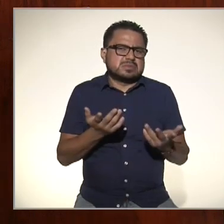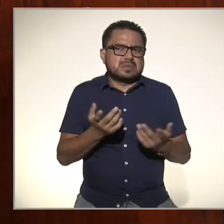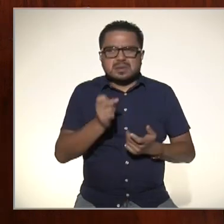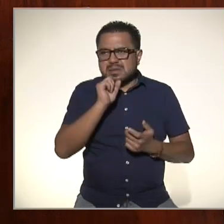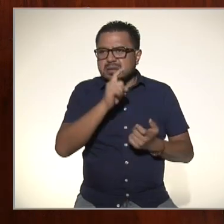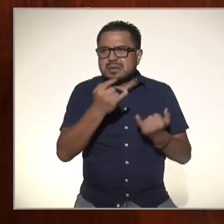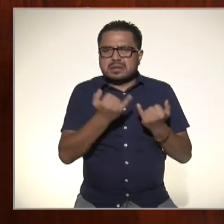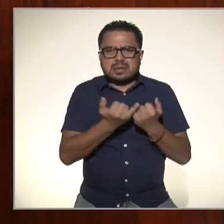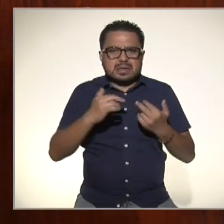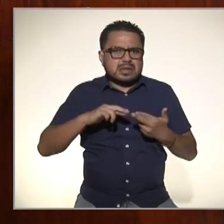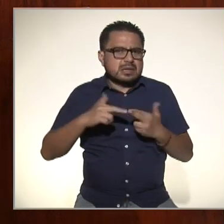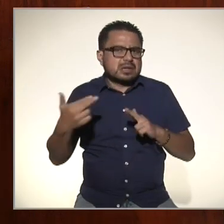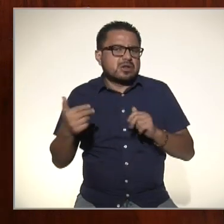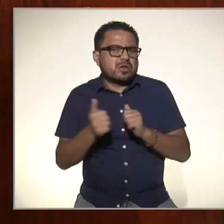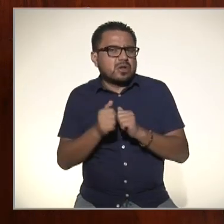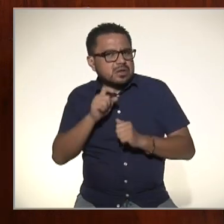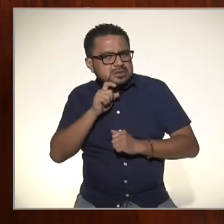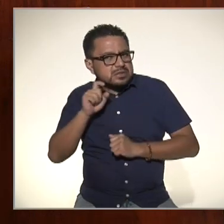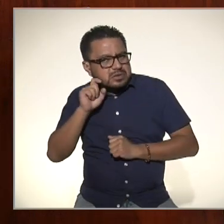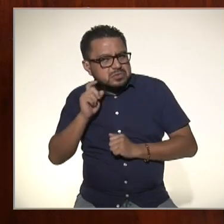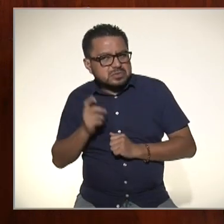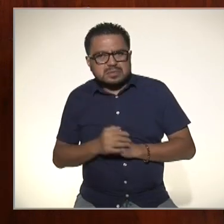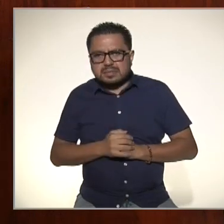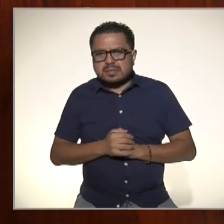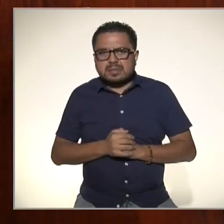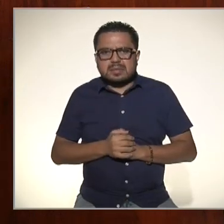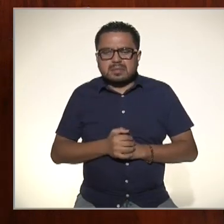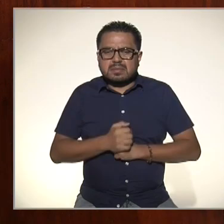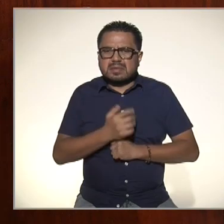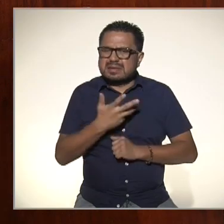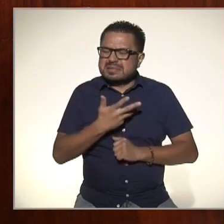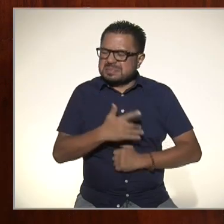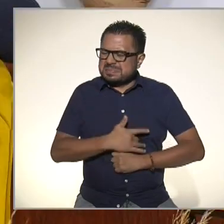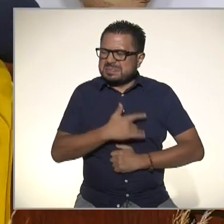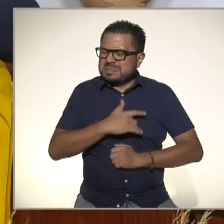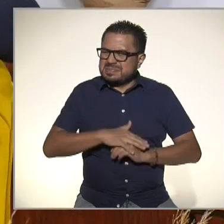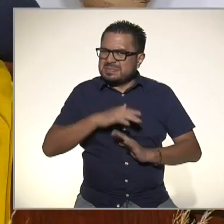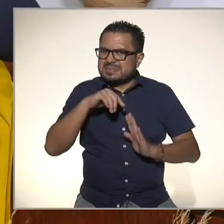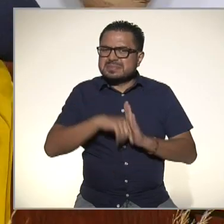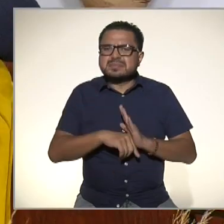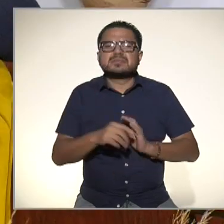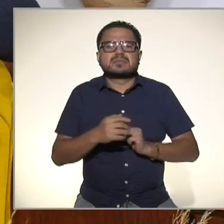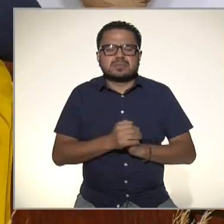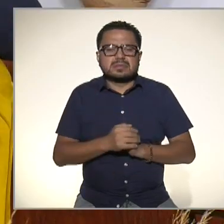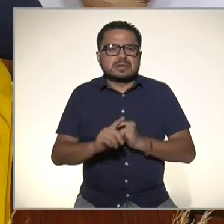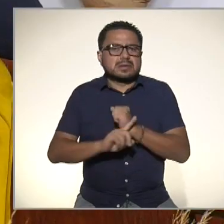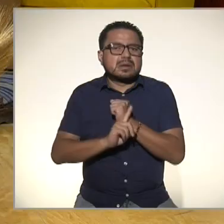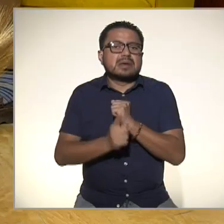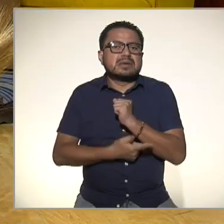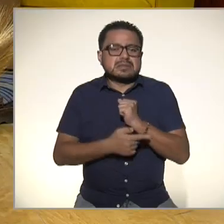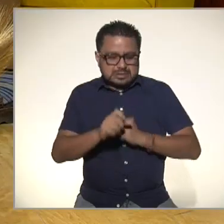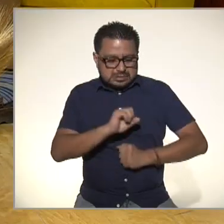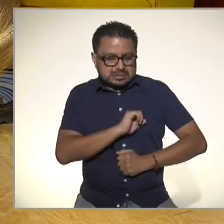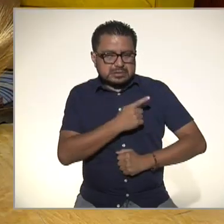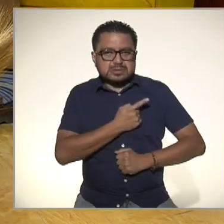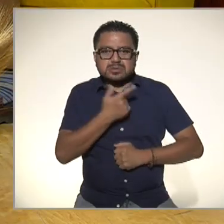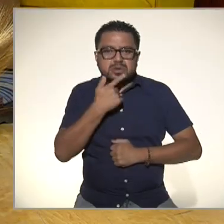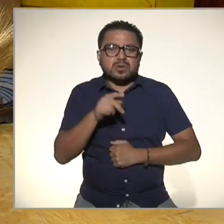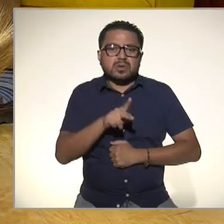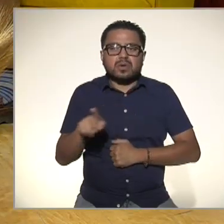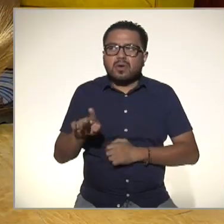y relacionado obviamente con la sexualidad, ¿no? Ok, estar pleno en ese ámbito. ¿Y salud reproductiva? Hablando de hombres sobre